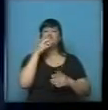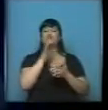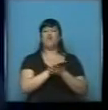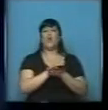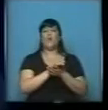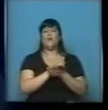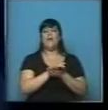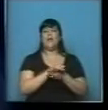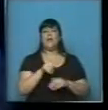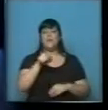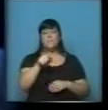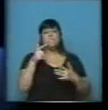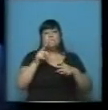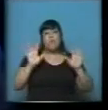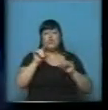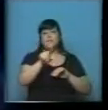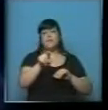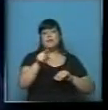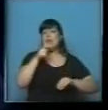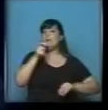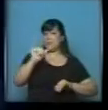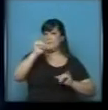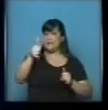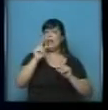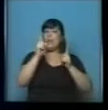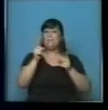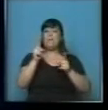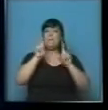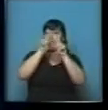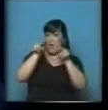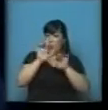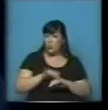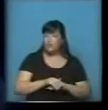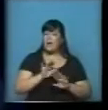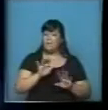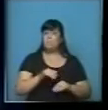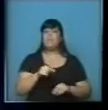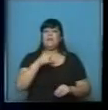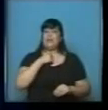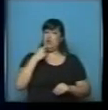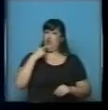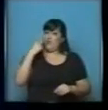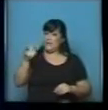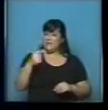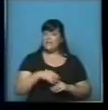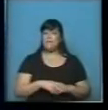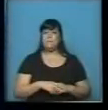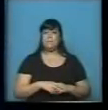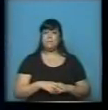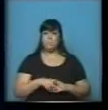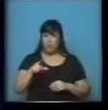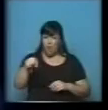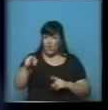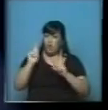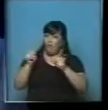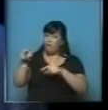una posibilidad no solamente de responder, sino de dejar planteada una pregunta, quiero decirle a Macri si